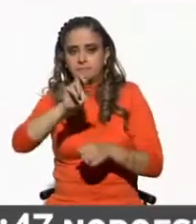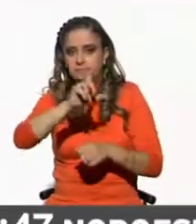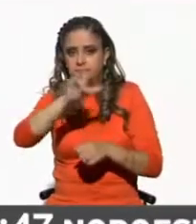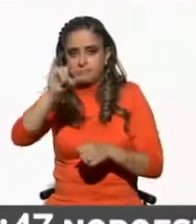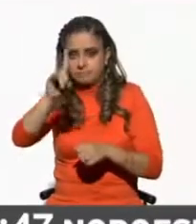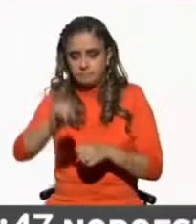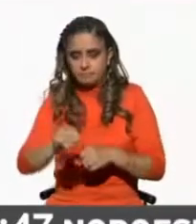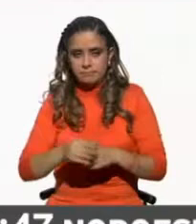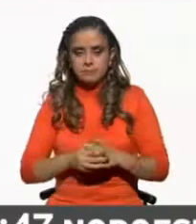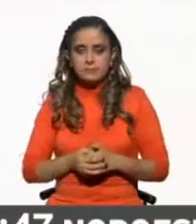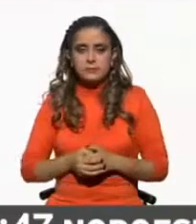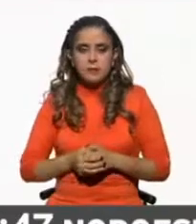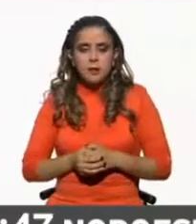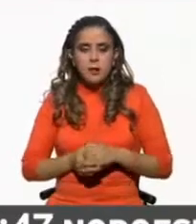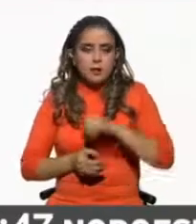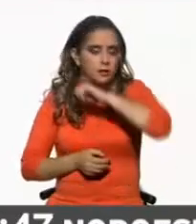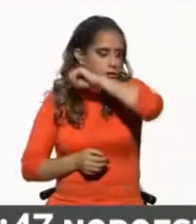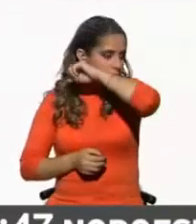Y